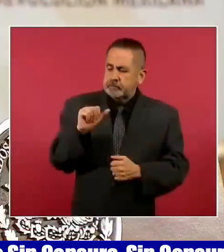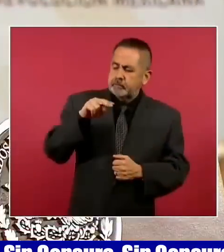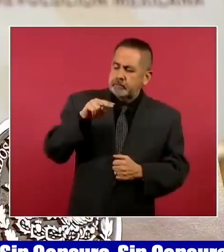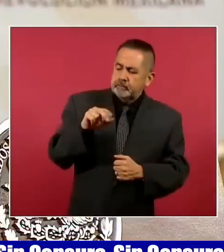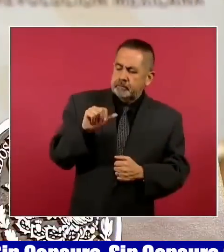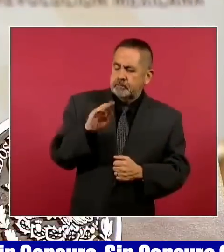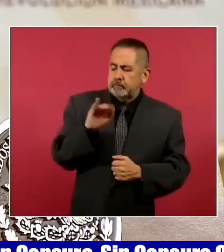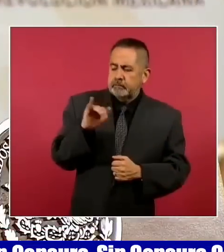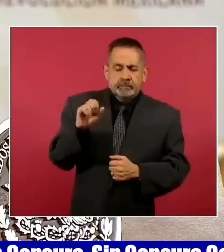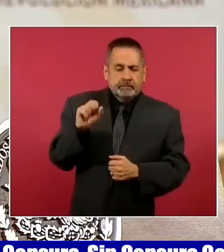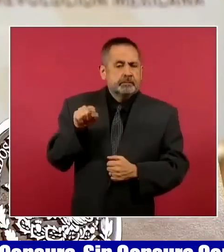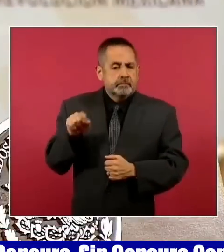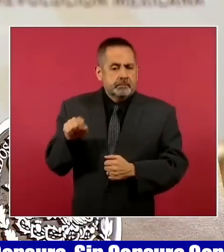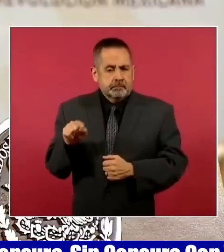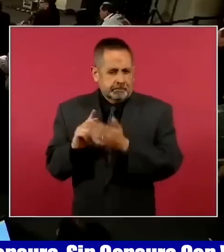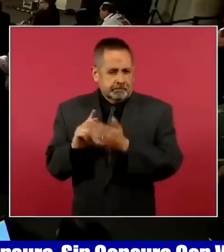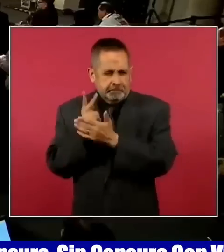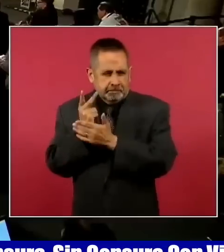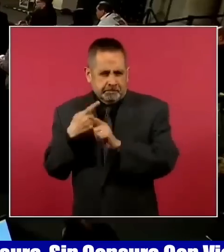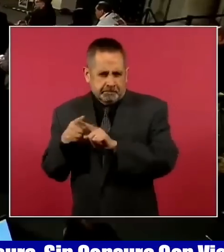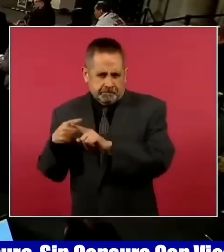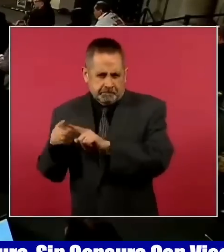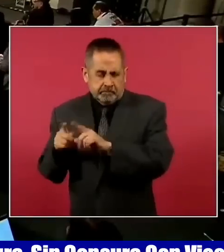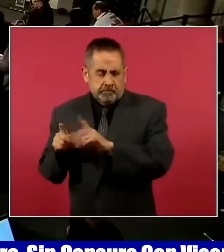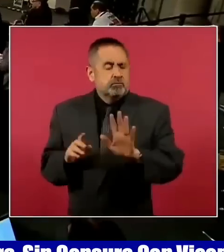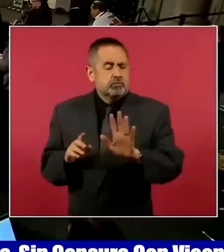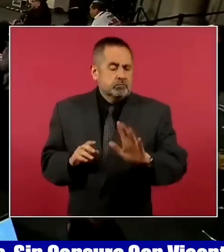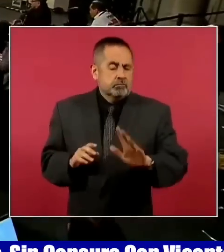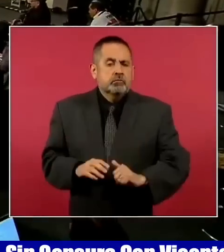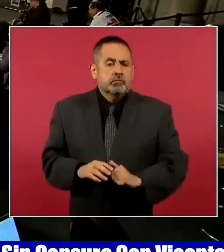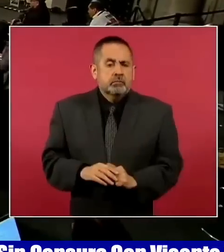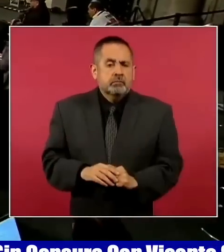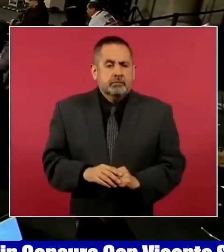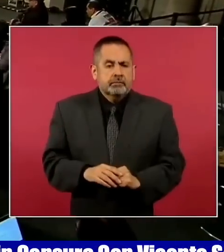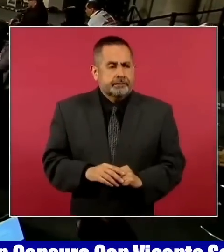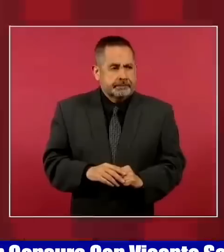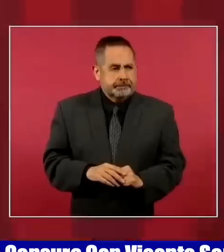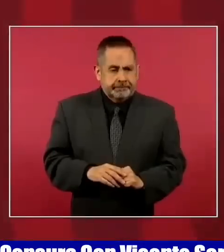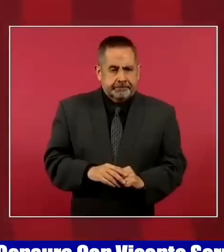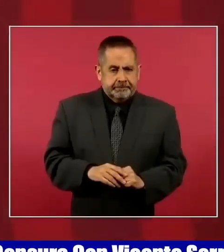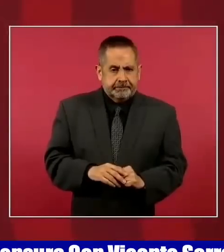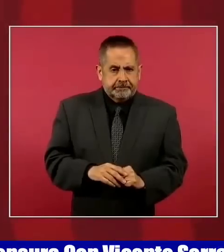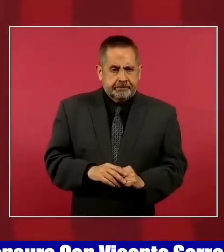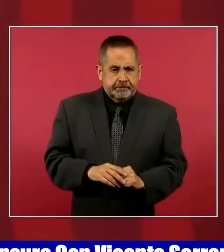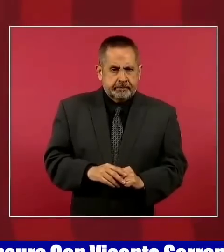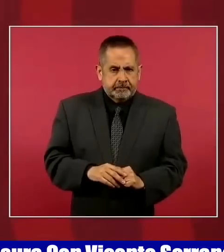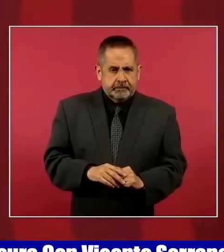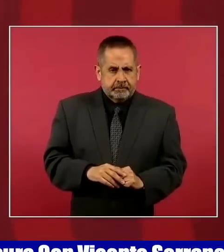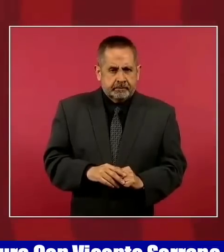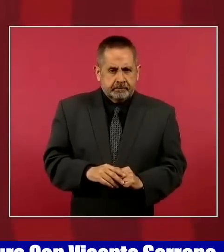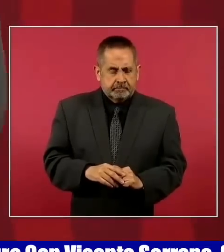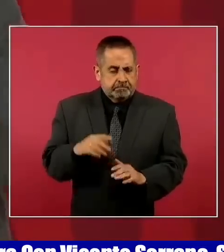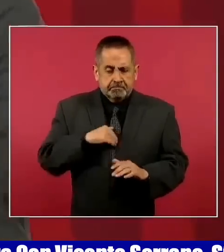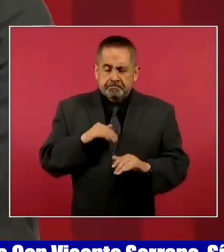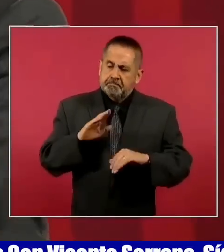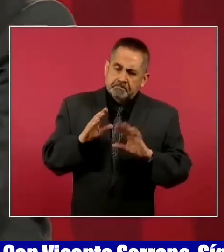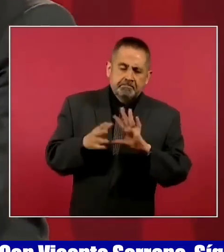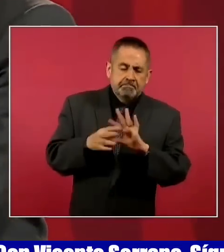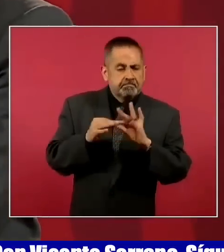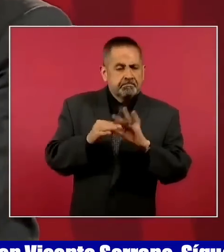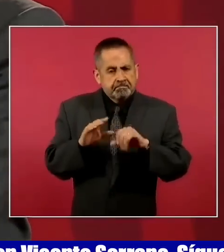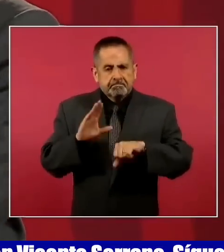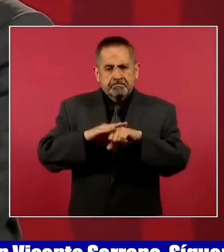con especialistas, sin que tengan los mexicanos pues tardar en ser atendidos, porque Erika Ramírez le exigió otra vez, ¿no?, que respondiera